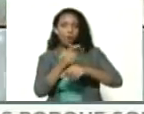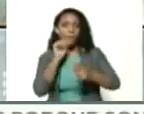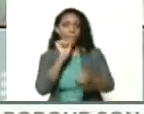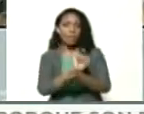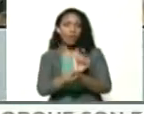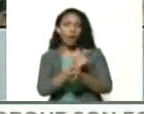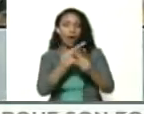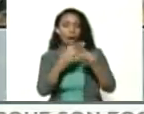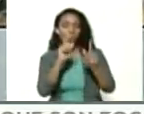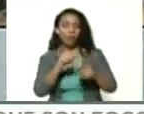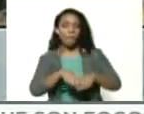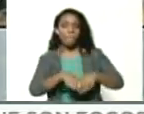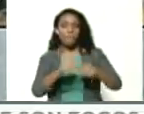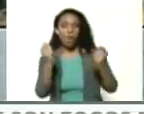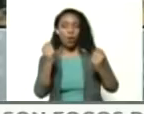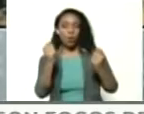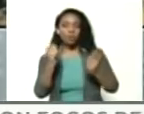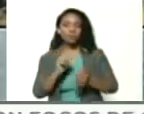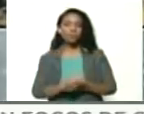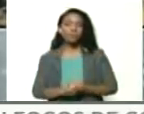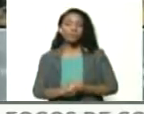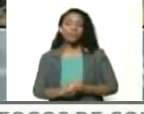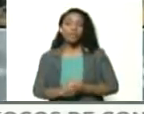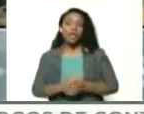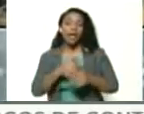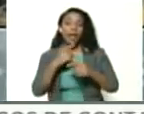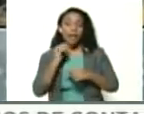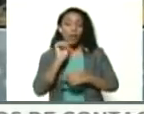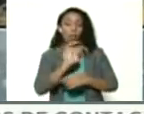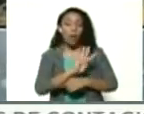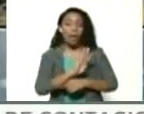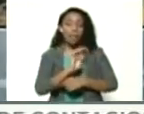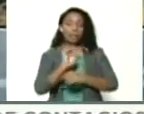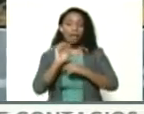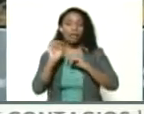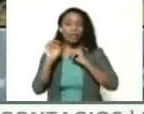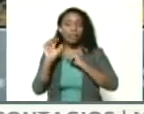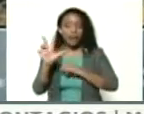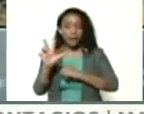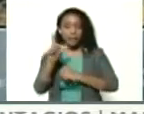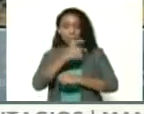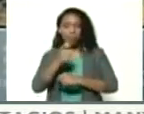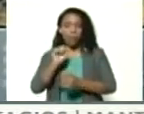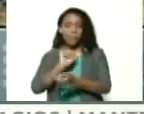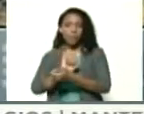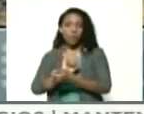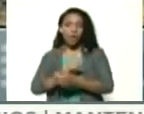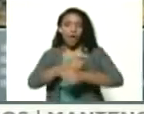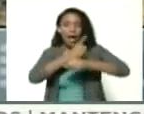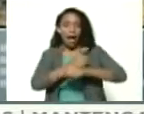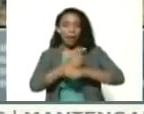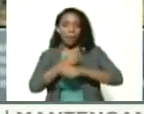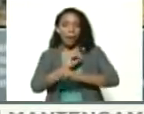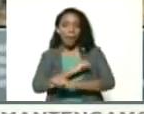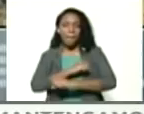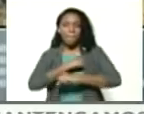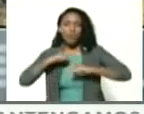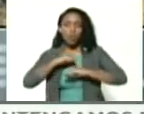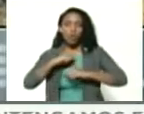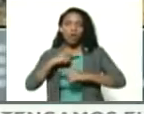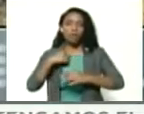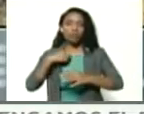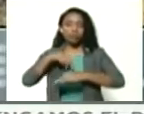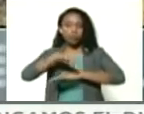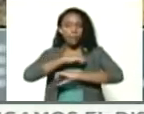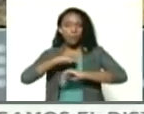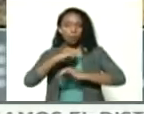las destruimos. Y también pues 43 detenidos, armas, explosivos, 26 minas identificadas en